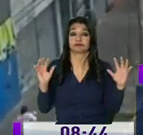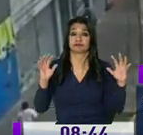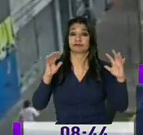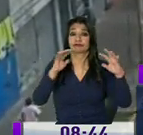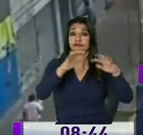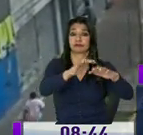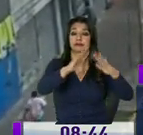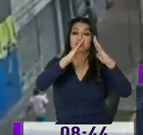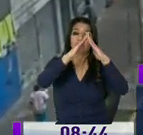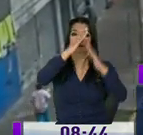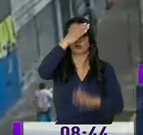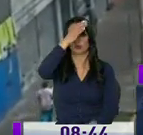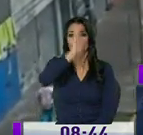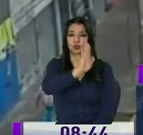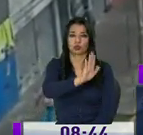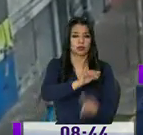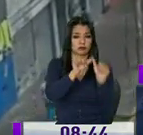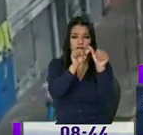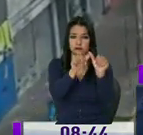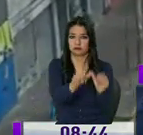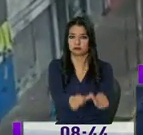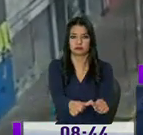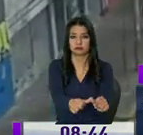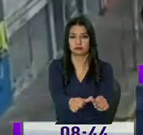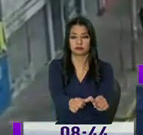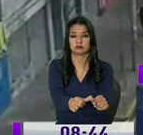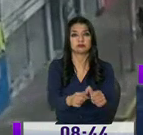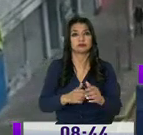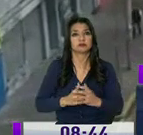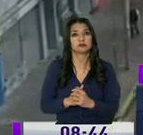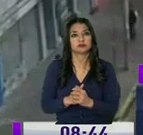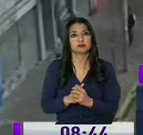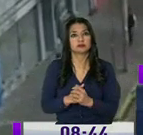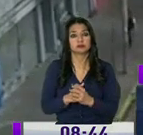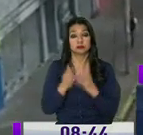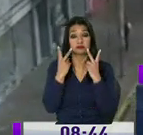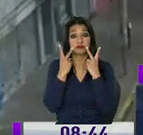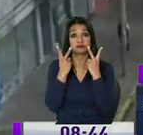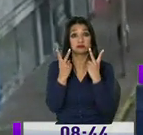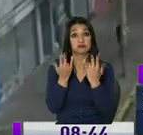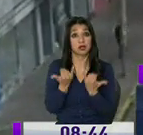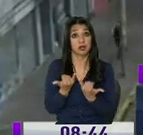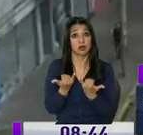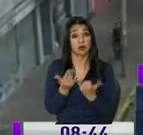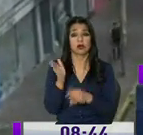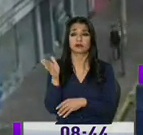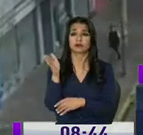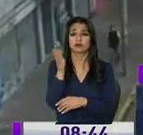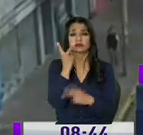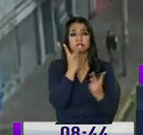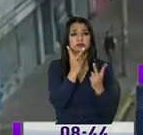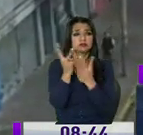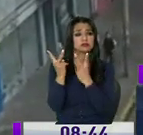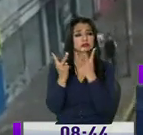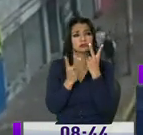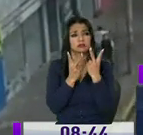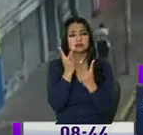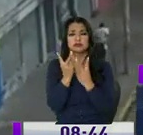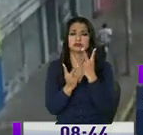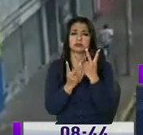el ágora de la Casa de la Cultura, y de lo que nosotros hemos podido iniciar en este recorrido es que el número